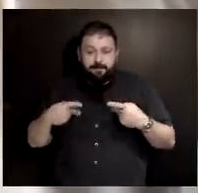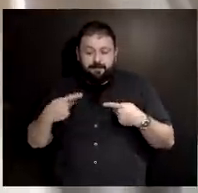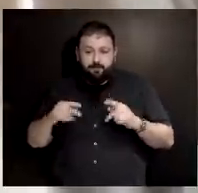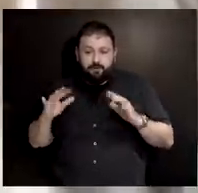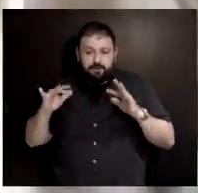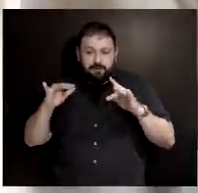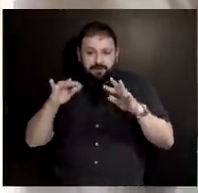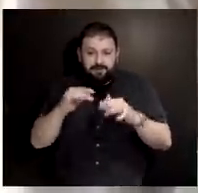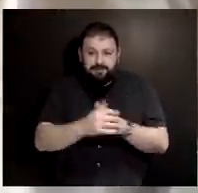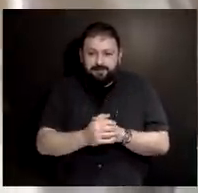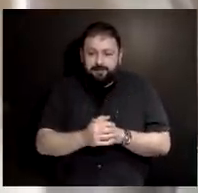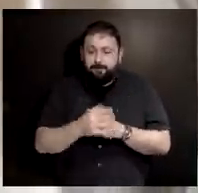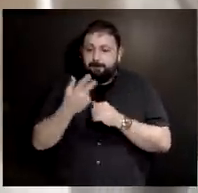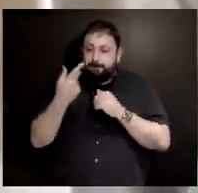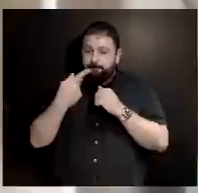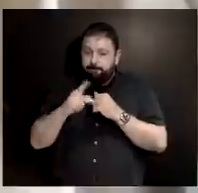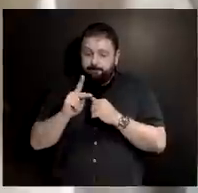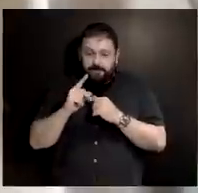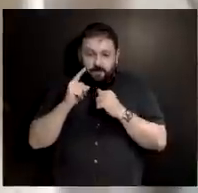extravaganas. Pero ojo,